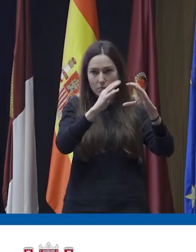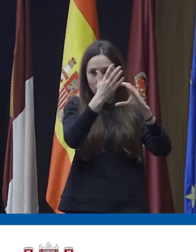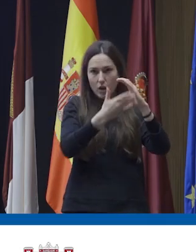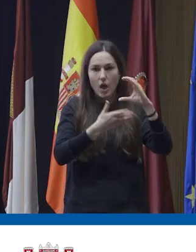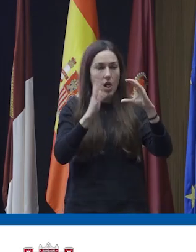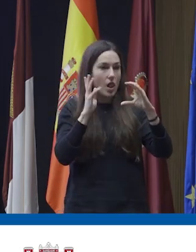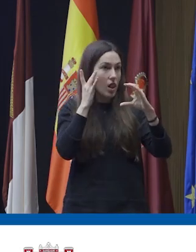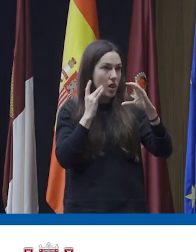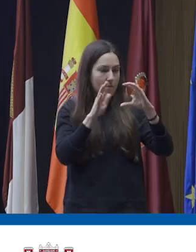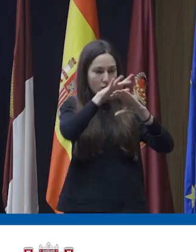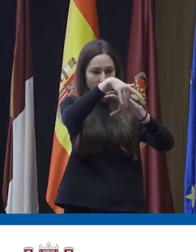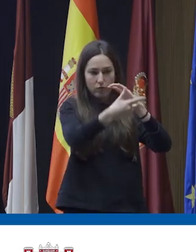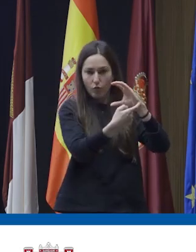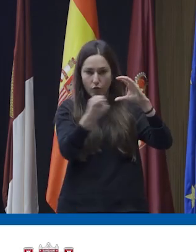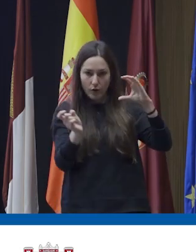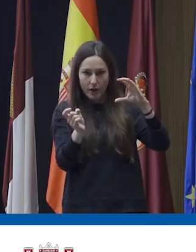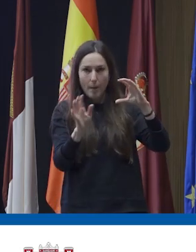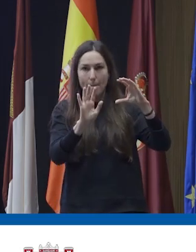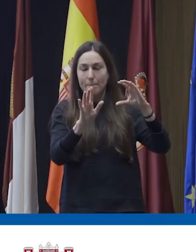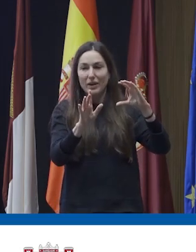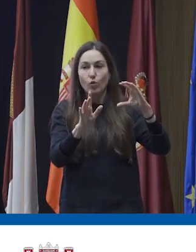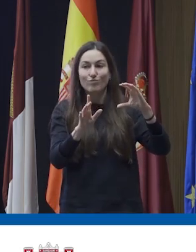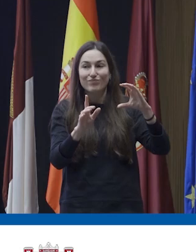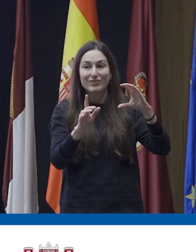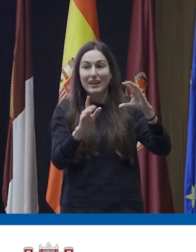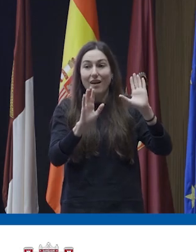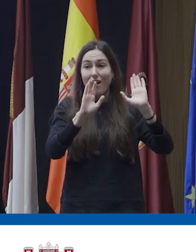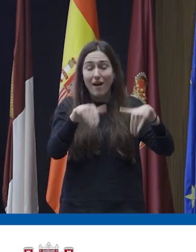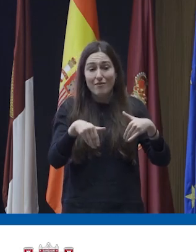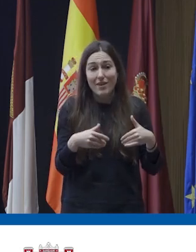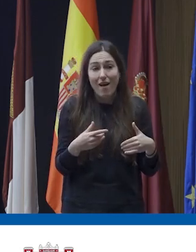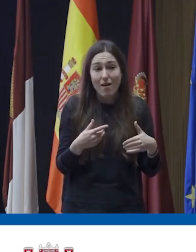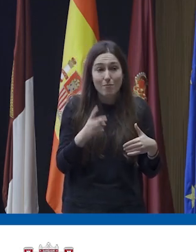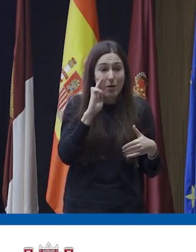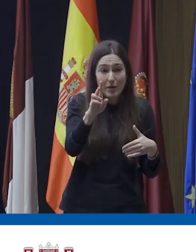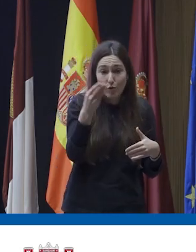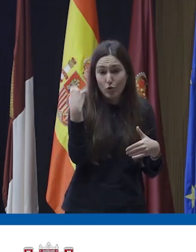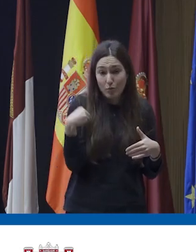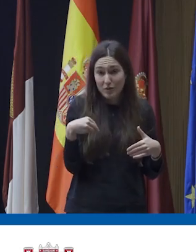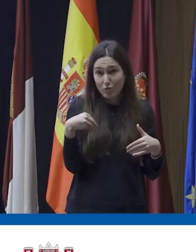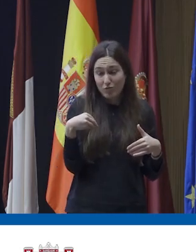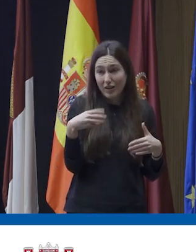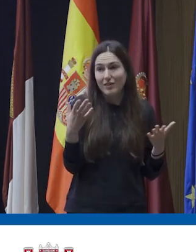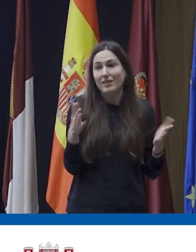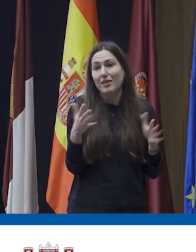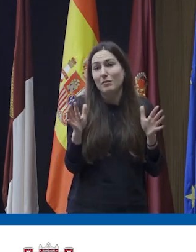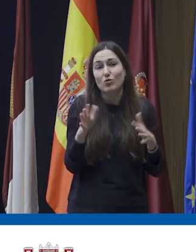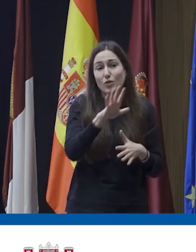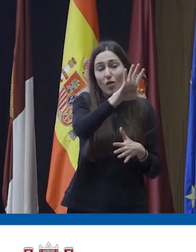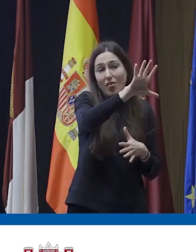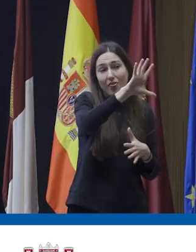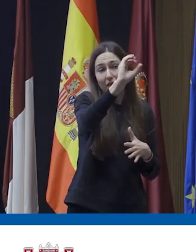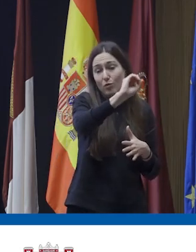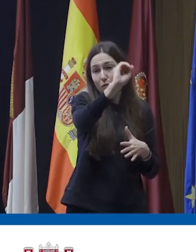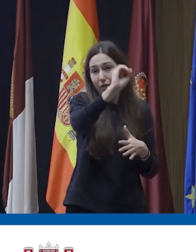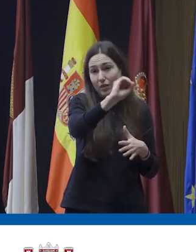de visión que tiene. Es decir, un paciente con una degeneración macular avanzada no va a bajar aproximadamente del